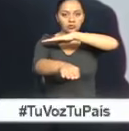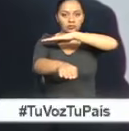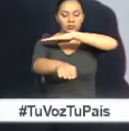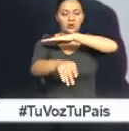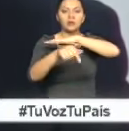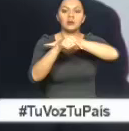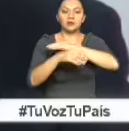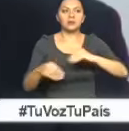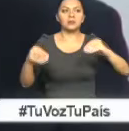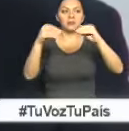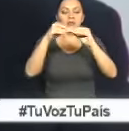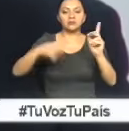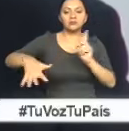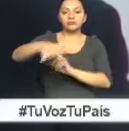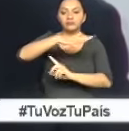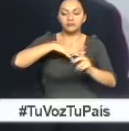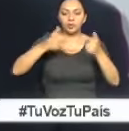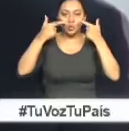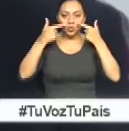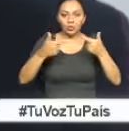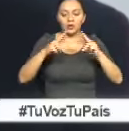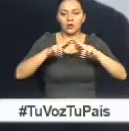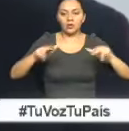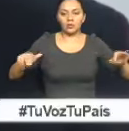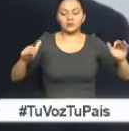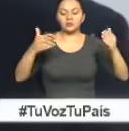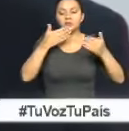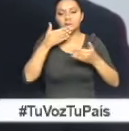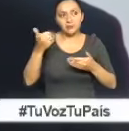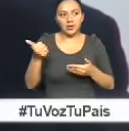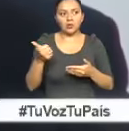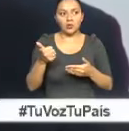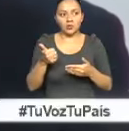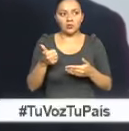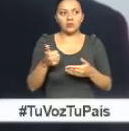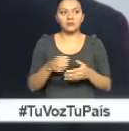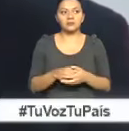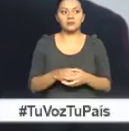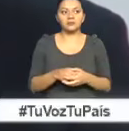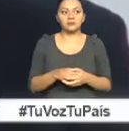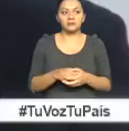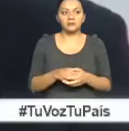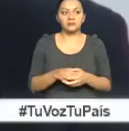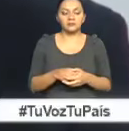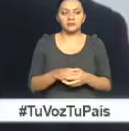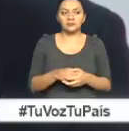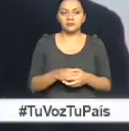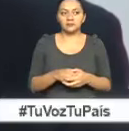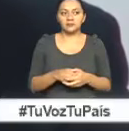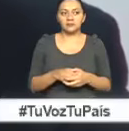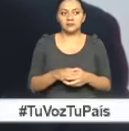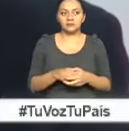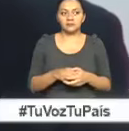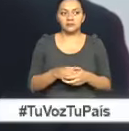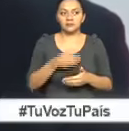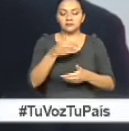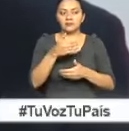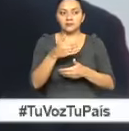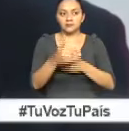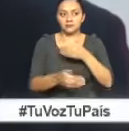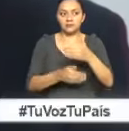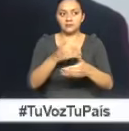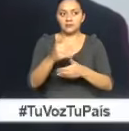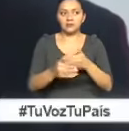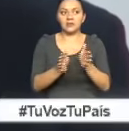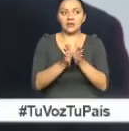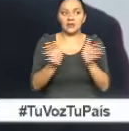el impacto ambiental es bastante menor. Esta central hidroeléctrica sopladora generará, ya está generando, pero